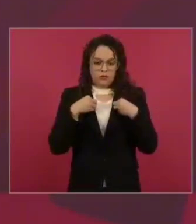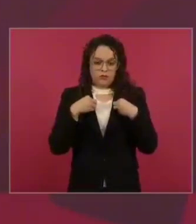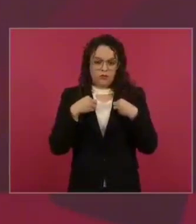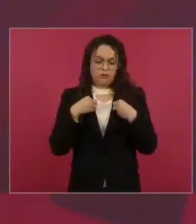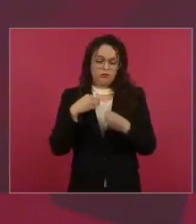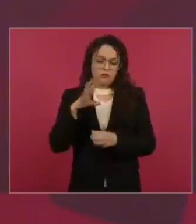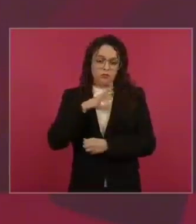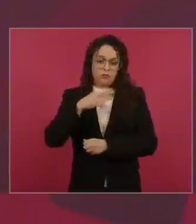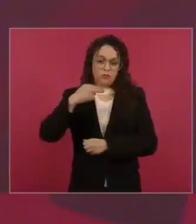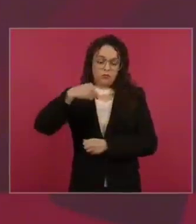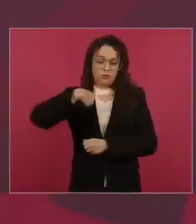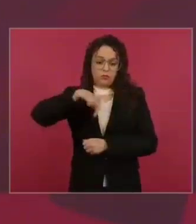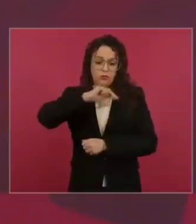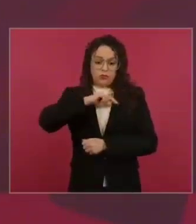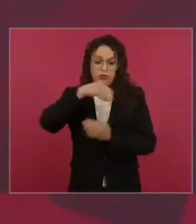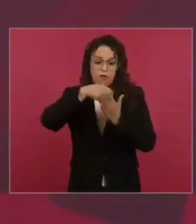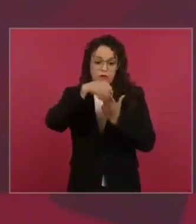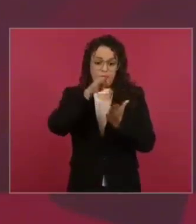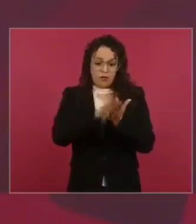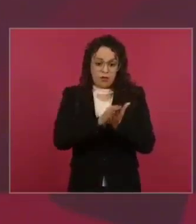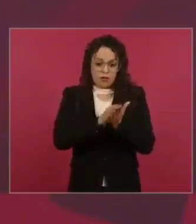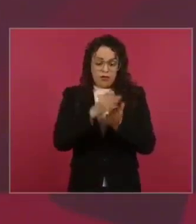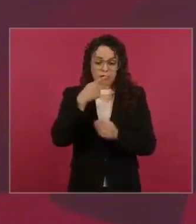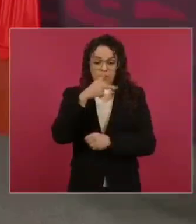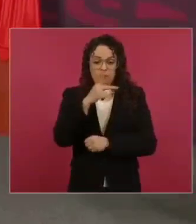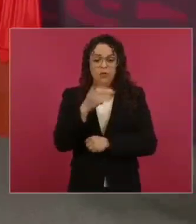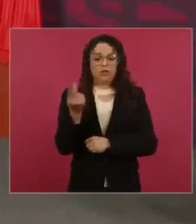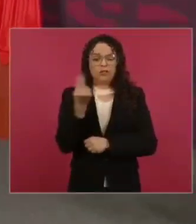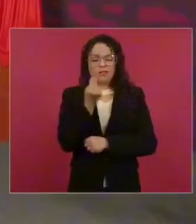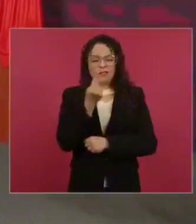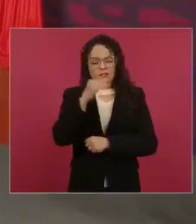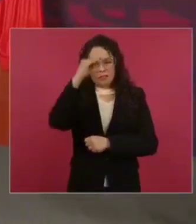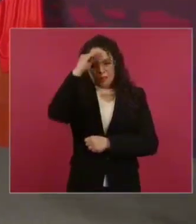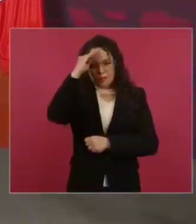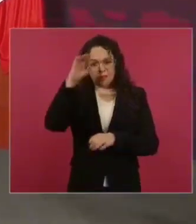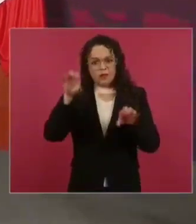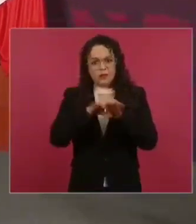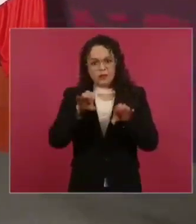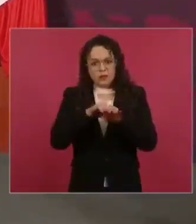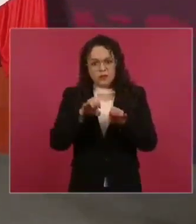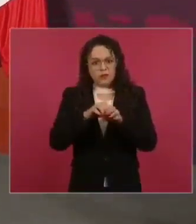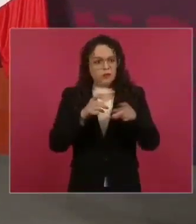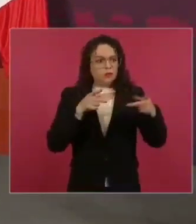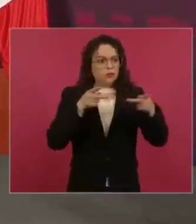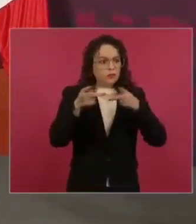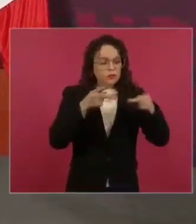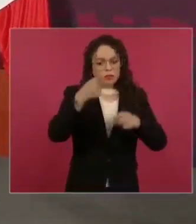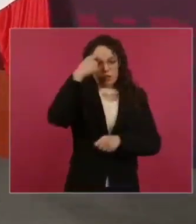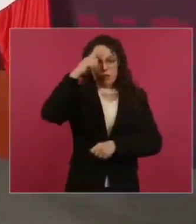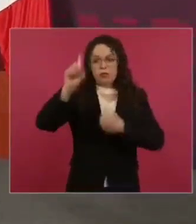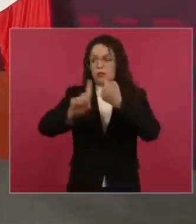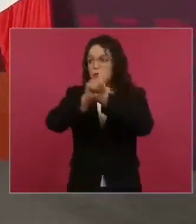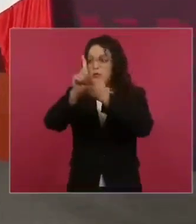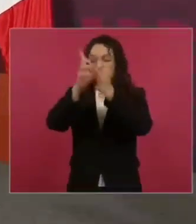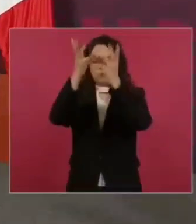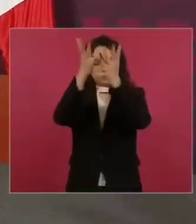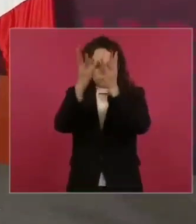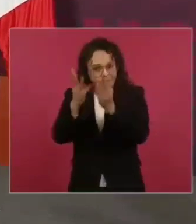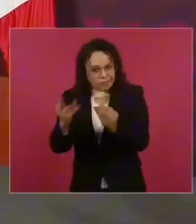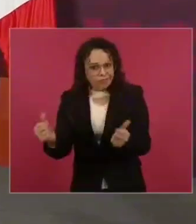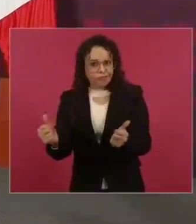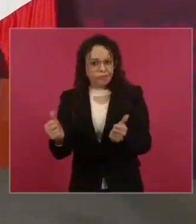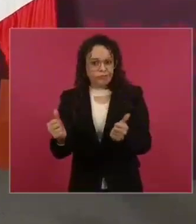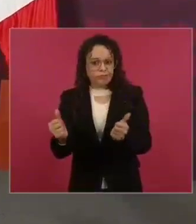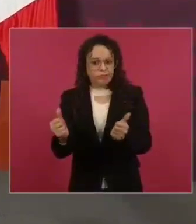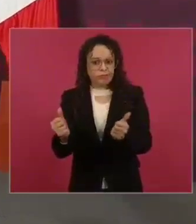siempre siguen con ese buen ánimo, ¿no? Pero pues ese buen ánimo es un castillo de naipes. No tiene la solidez, no